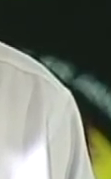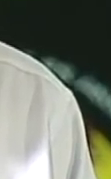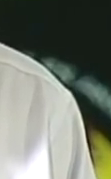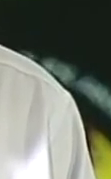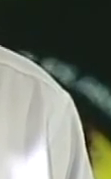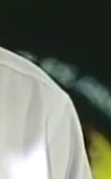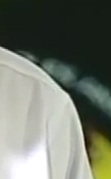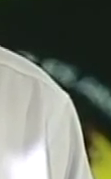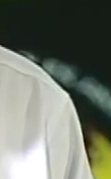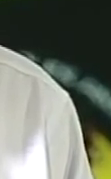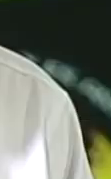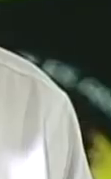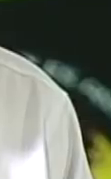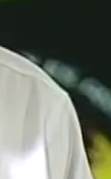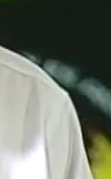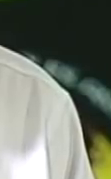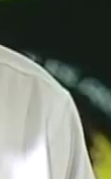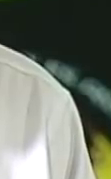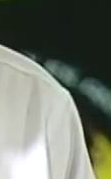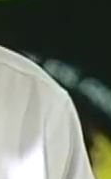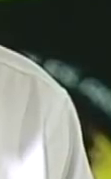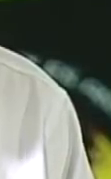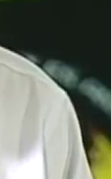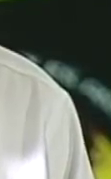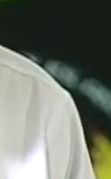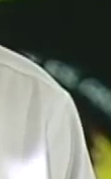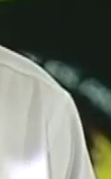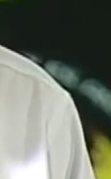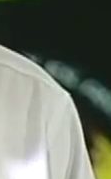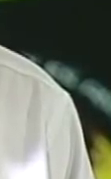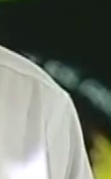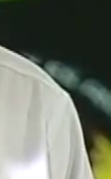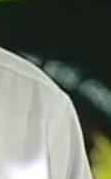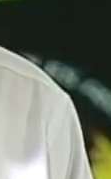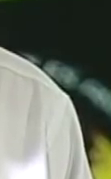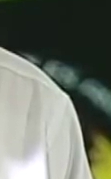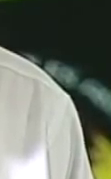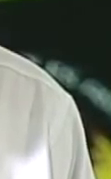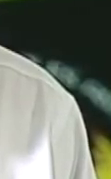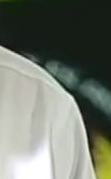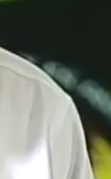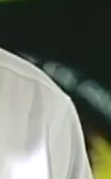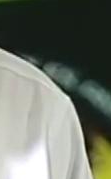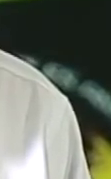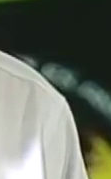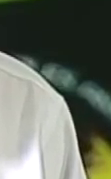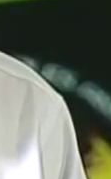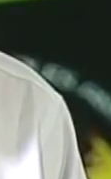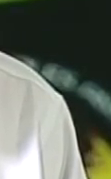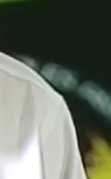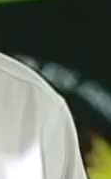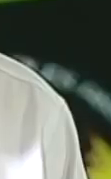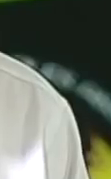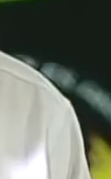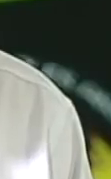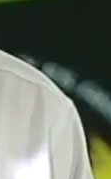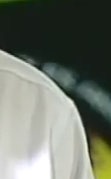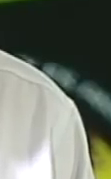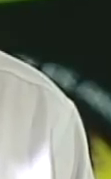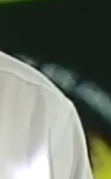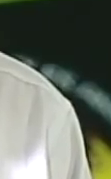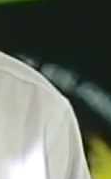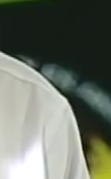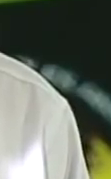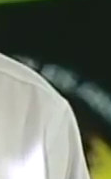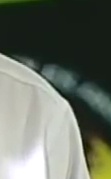psicológicas culturales como las están infringiendo a venezuela desde varios